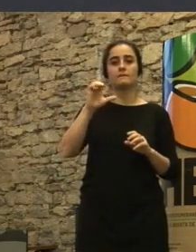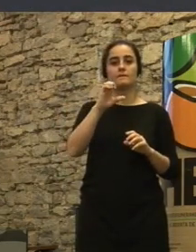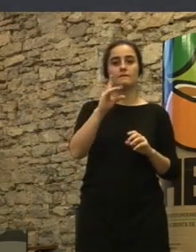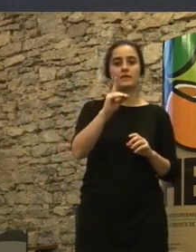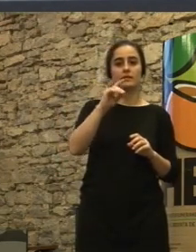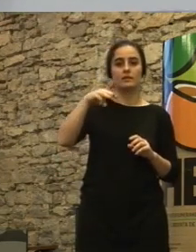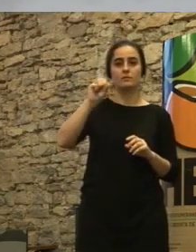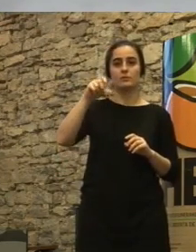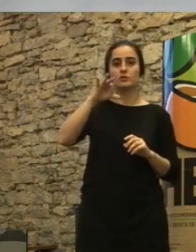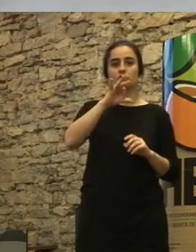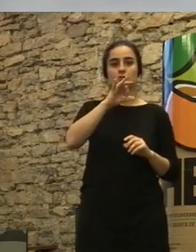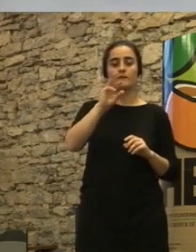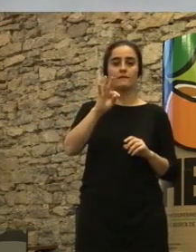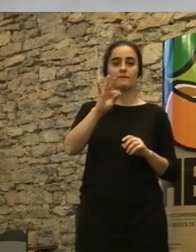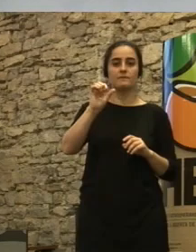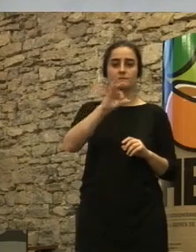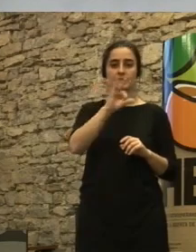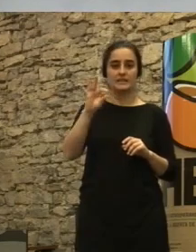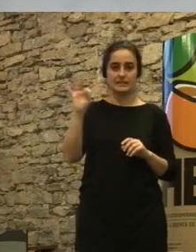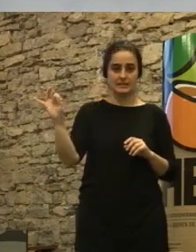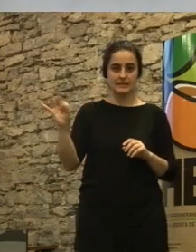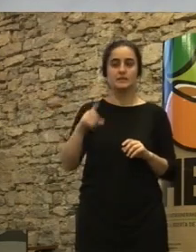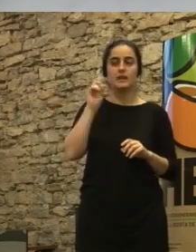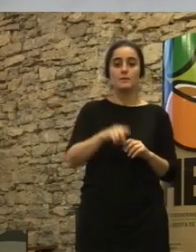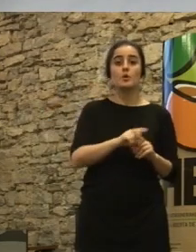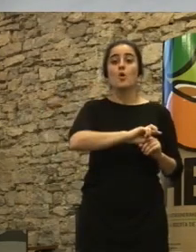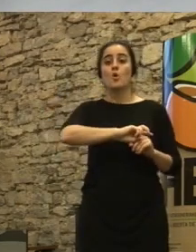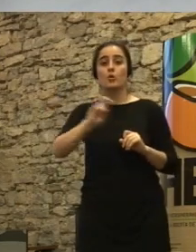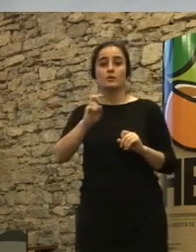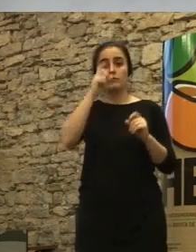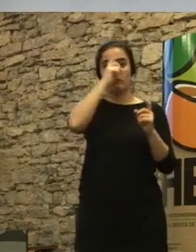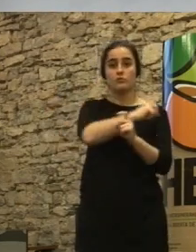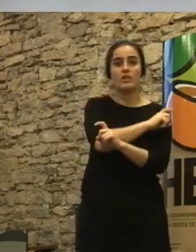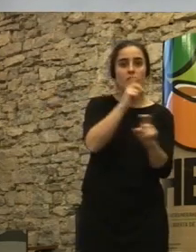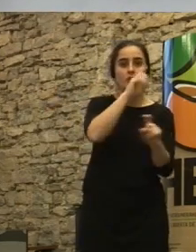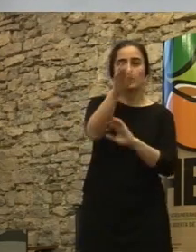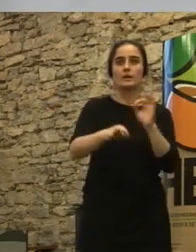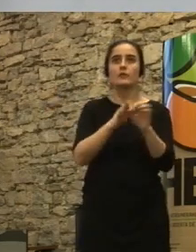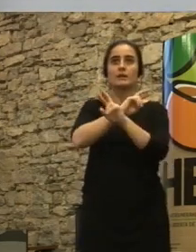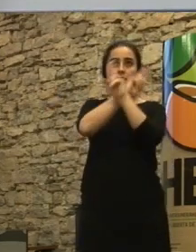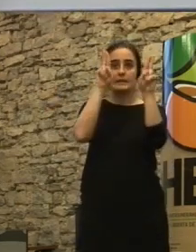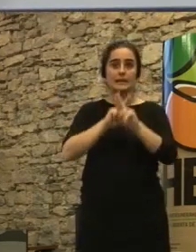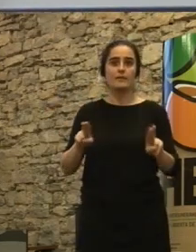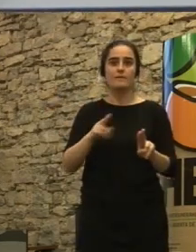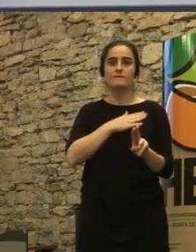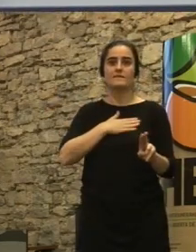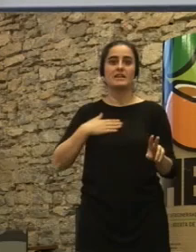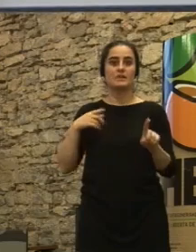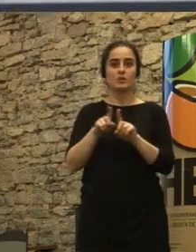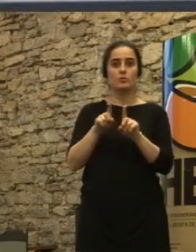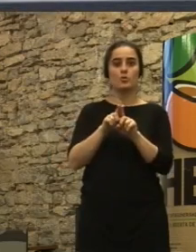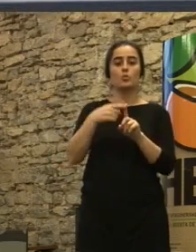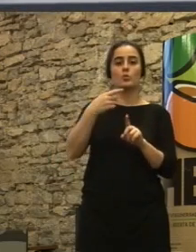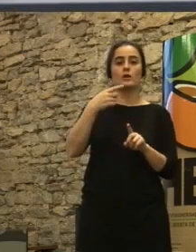también. Grants, ¿no? Hay organizaciones internacionales, fundaciones que quieren que una cosa como Graph Commons